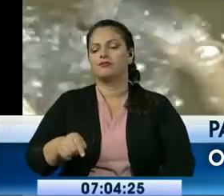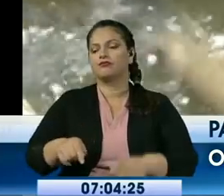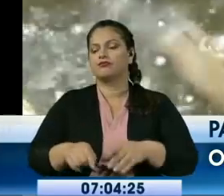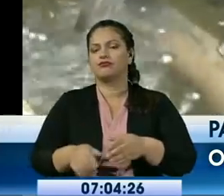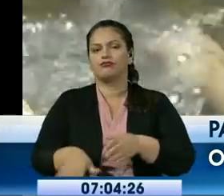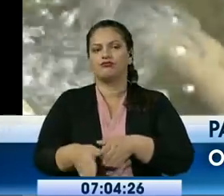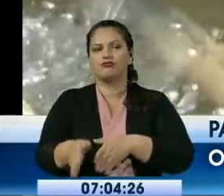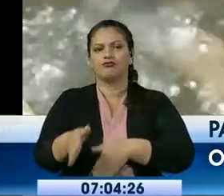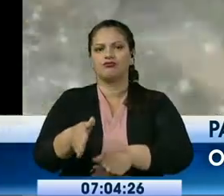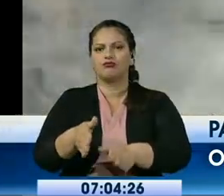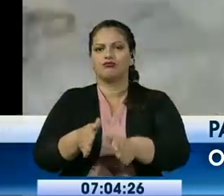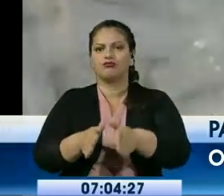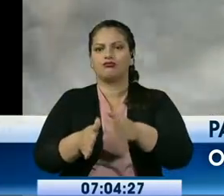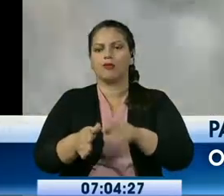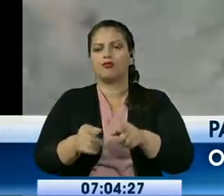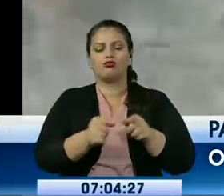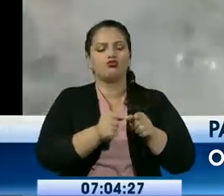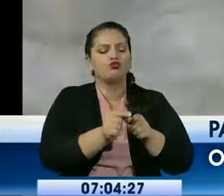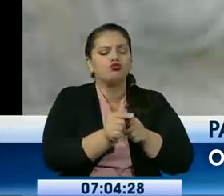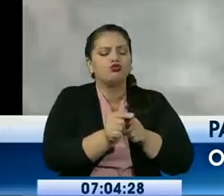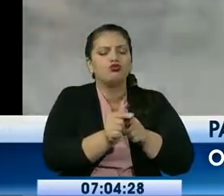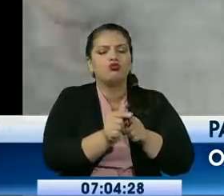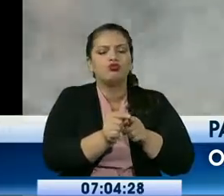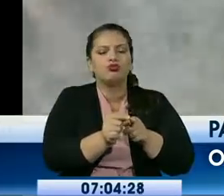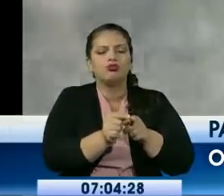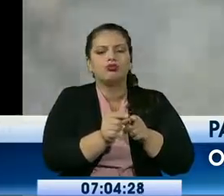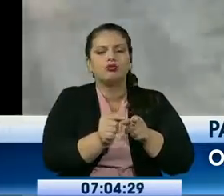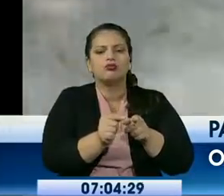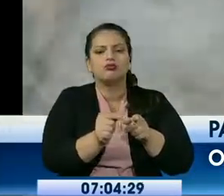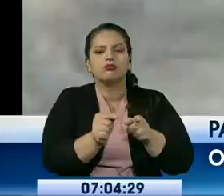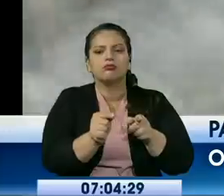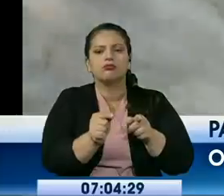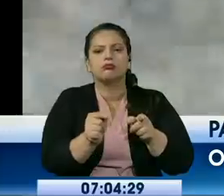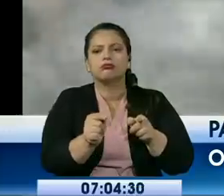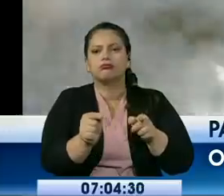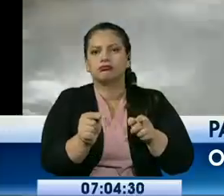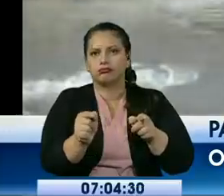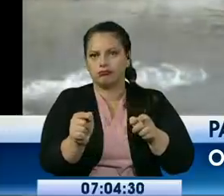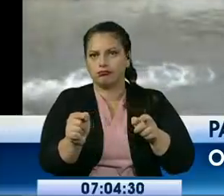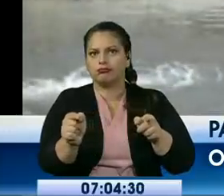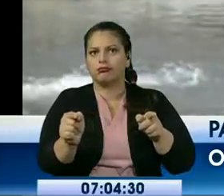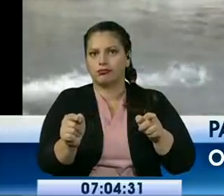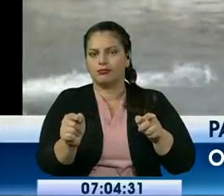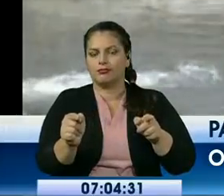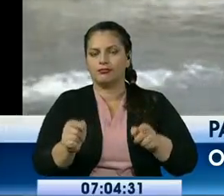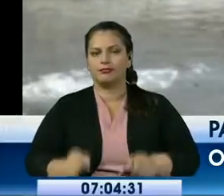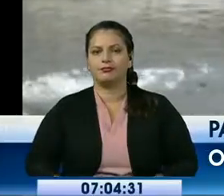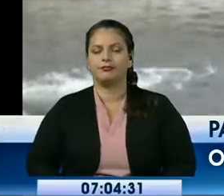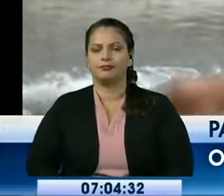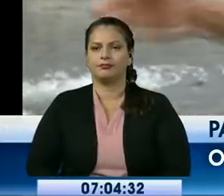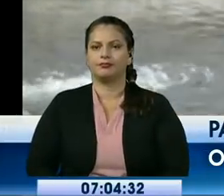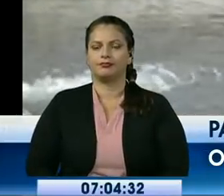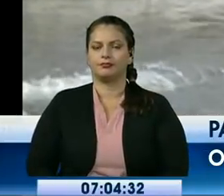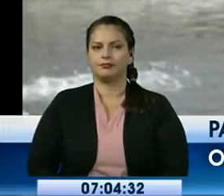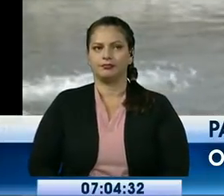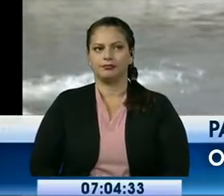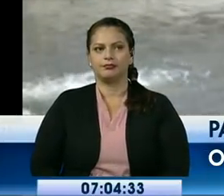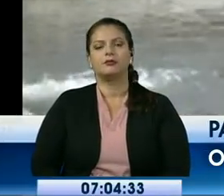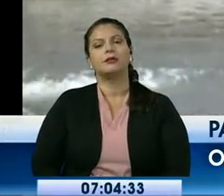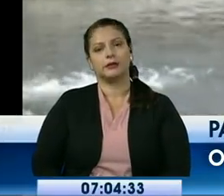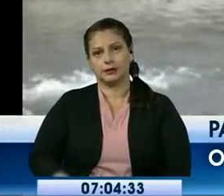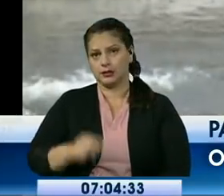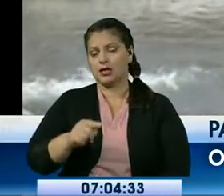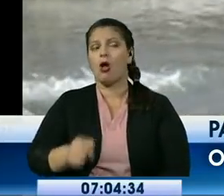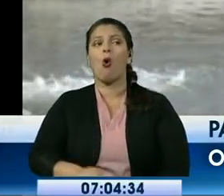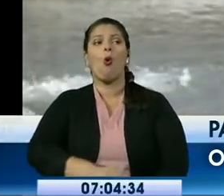Entonces nosotros todos los de esta zona compramos, o sea, en alevín. Ajá, y nosotros hacemos la crianza desde